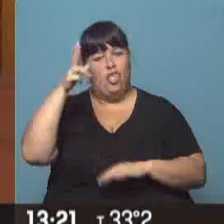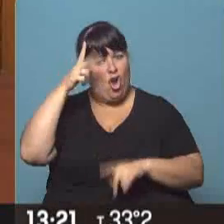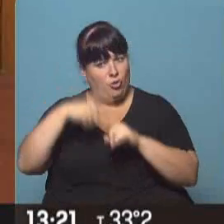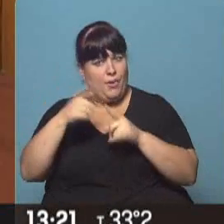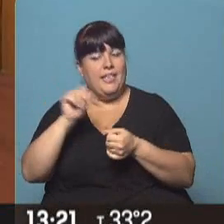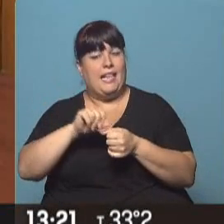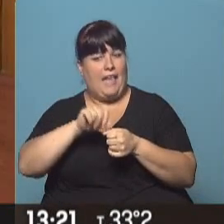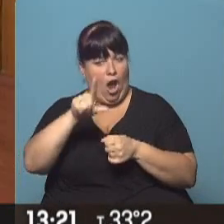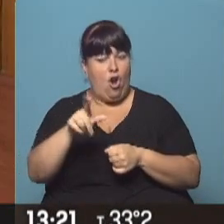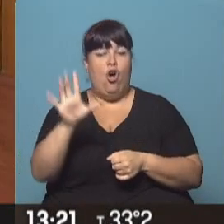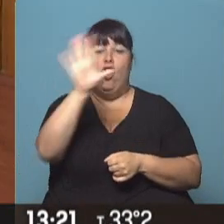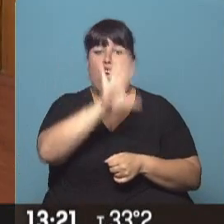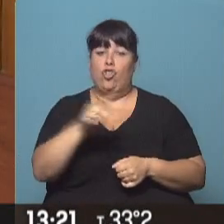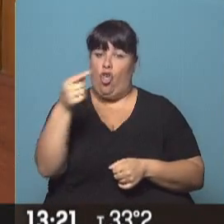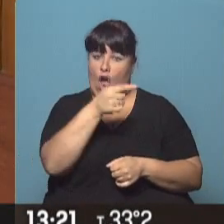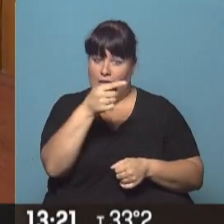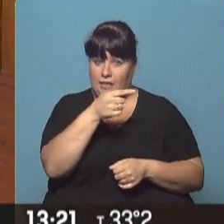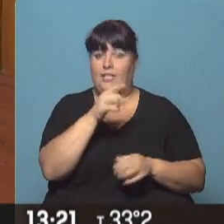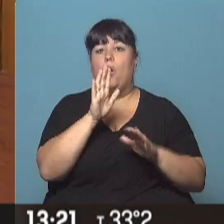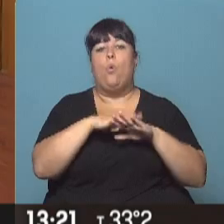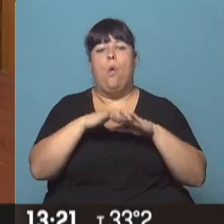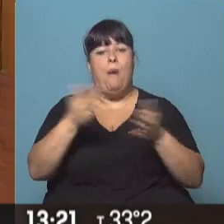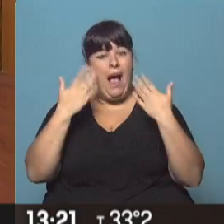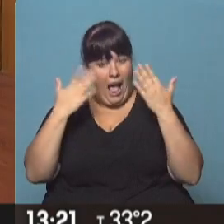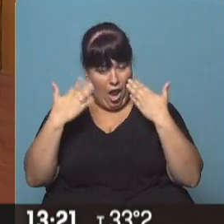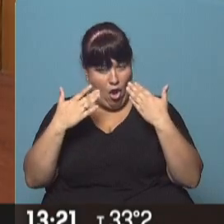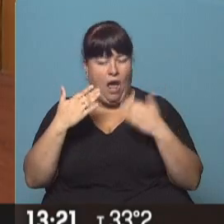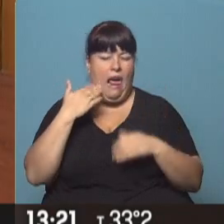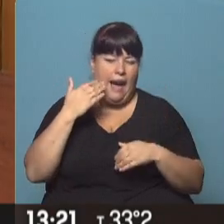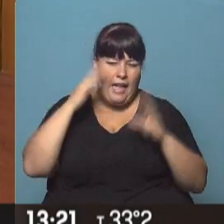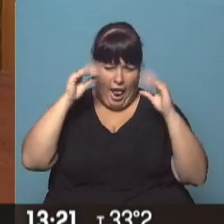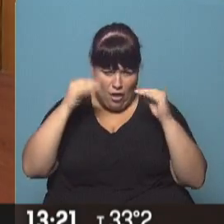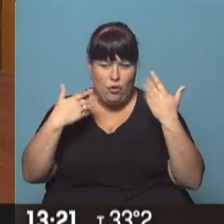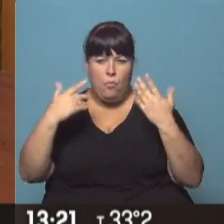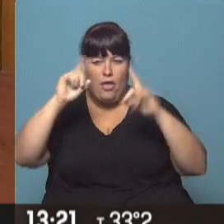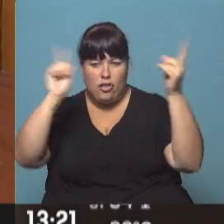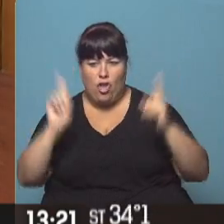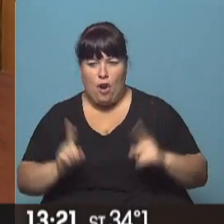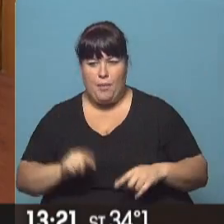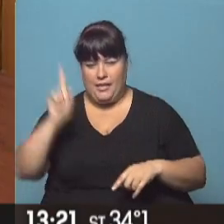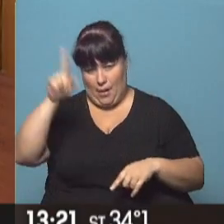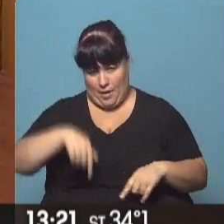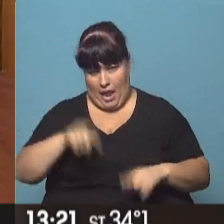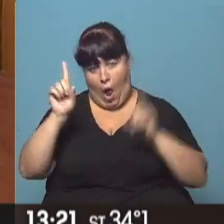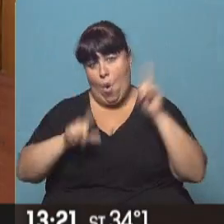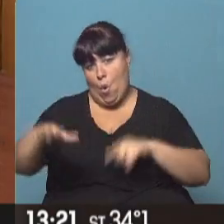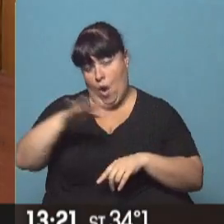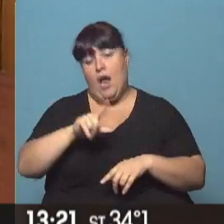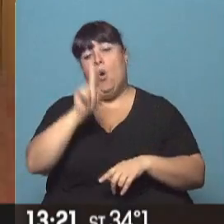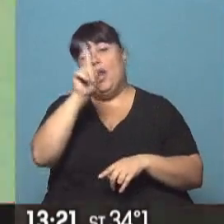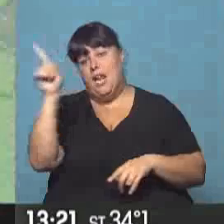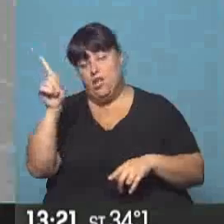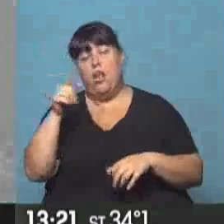en Santiago del Estero y en todo el oeste de la región, por las elevadas temperaturas entre la tarde y la noche, algunas tormentas en forma dispersa. Y por último, en el